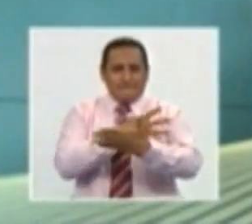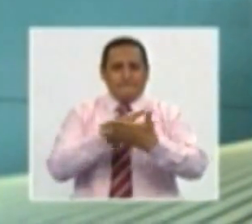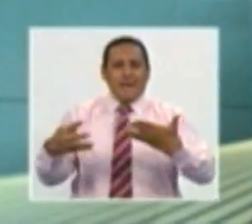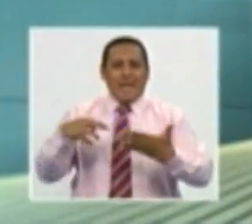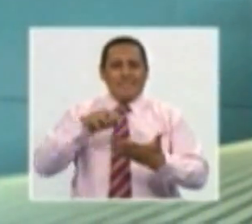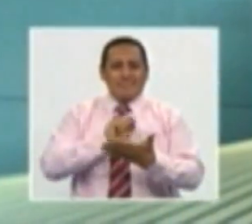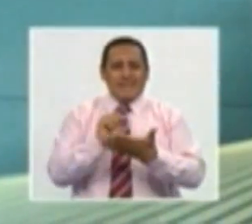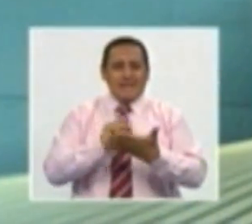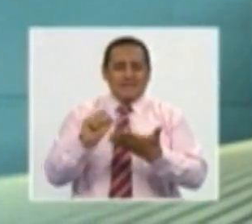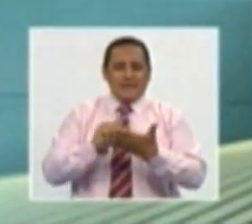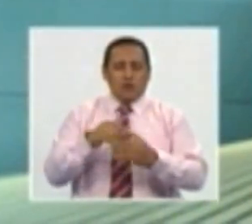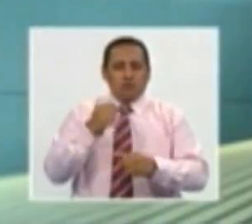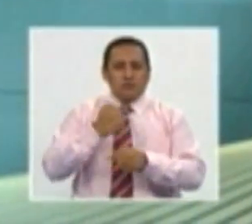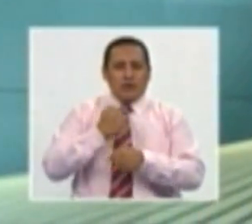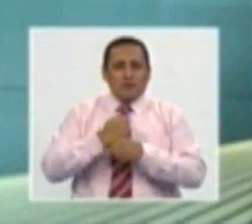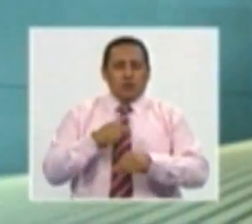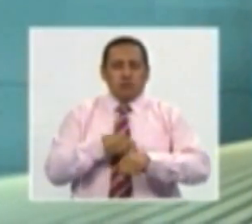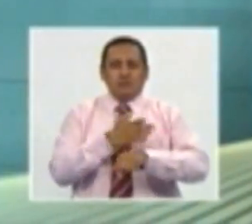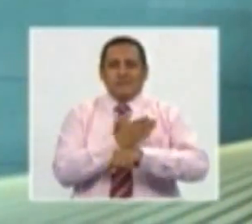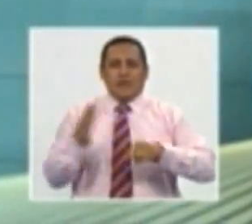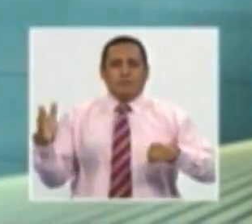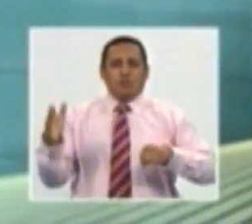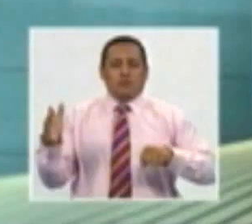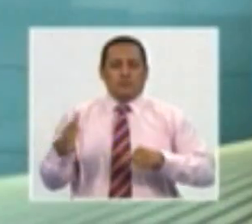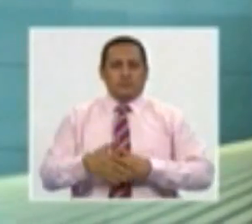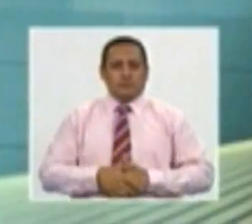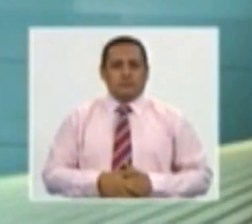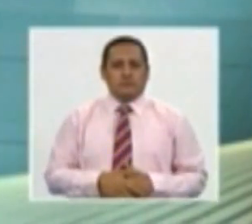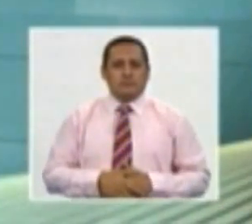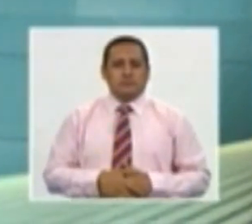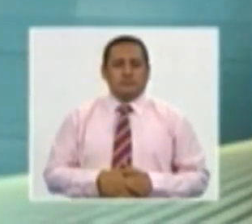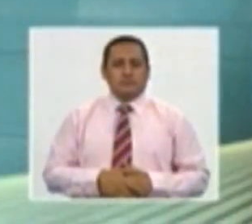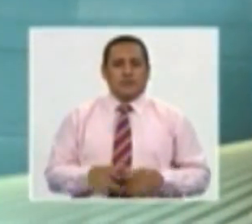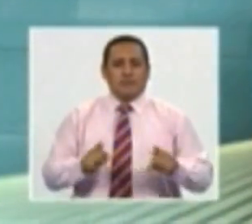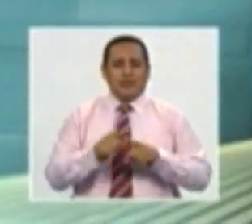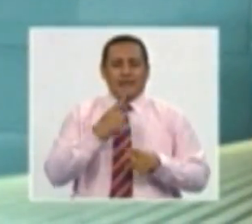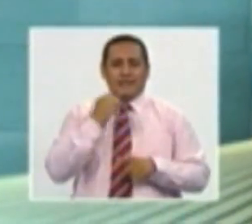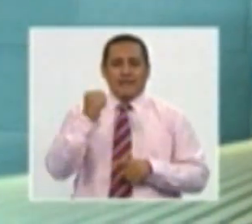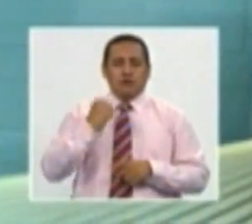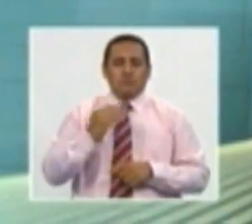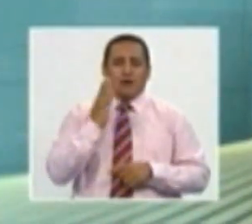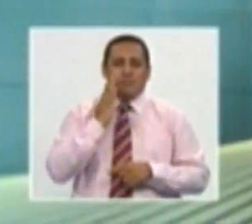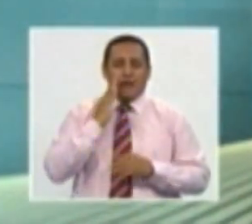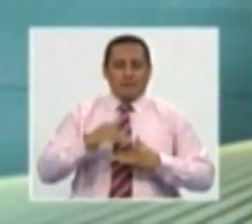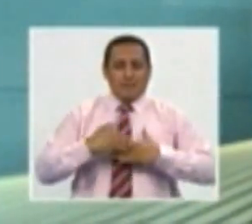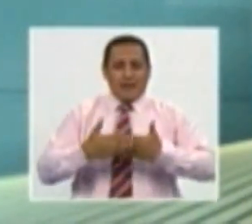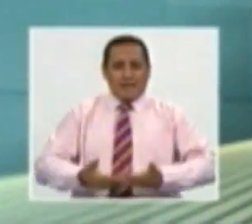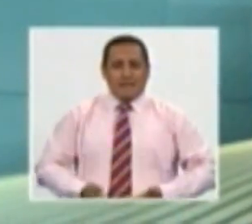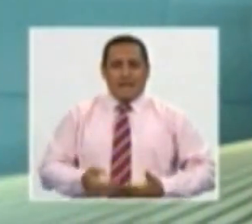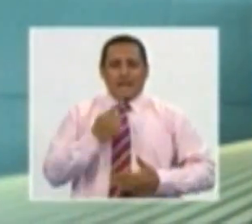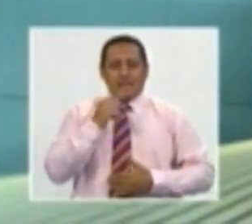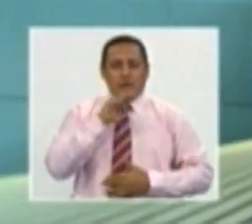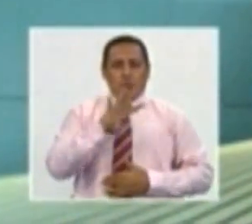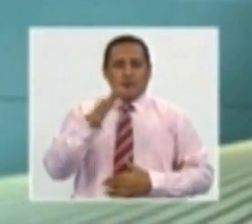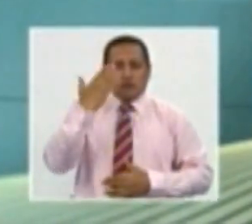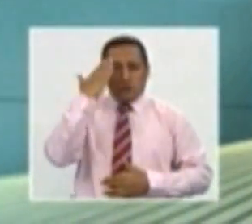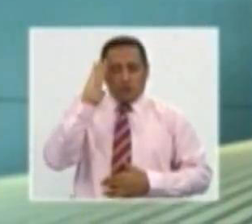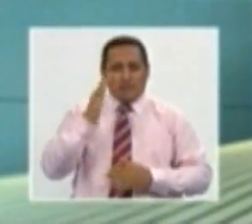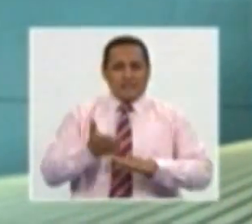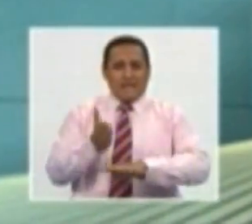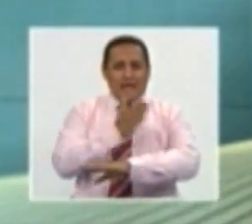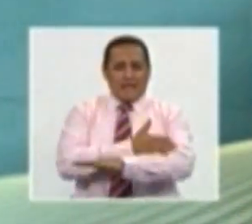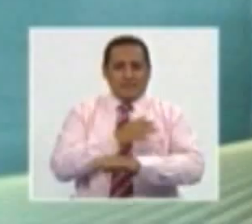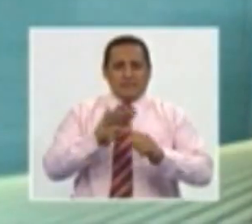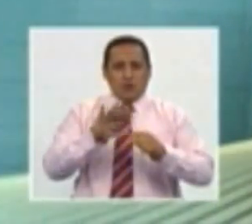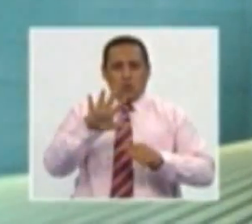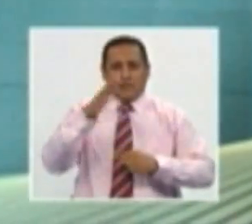planilla con un contrato a plazo indeterminado. El derecho para las madres gestantes es de 45 días